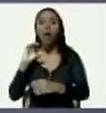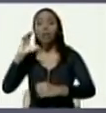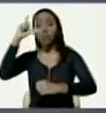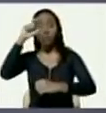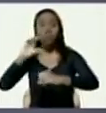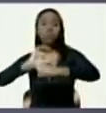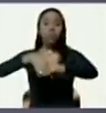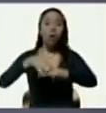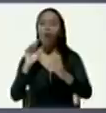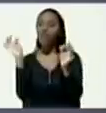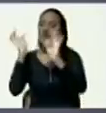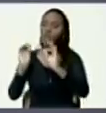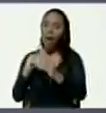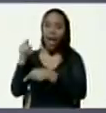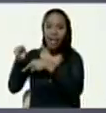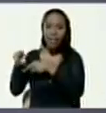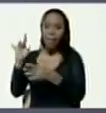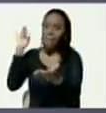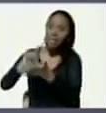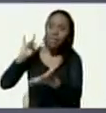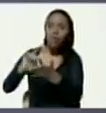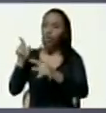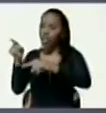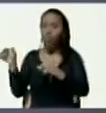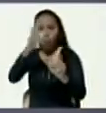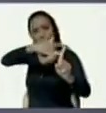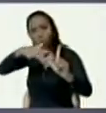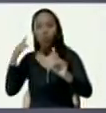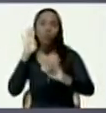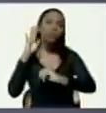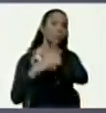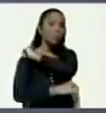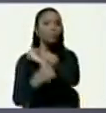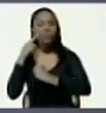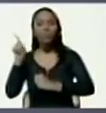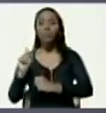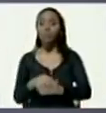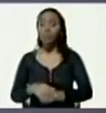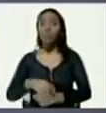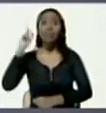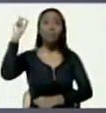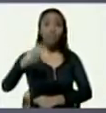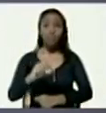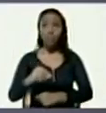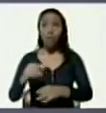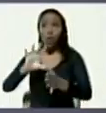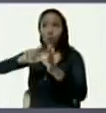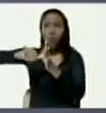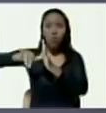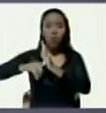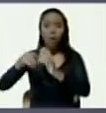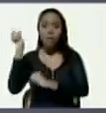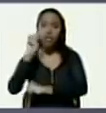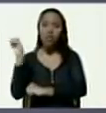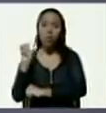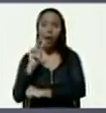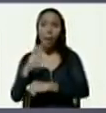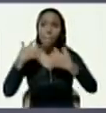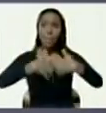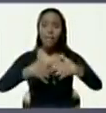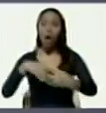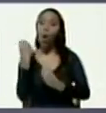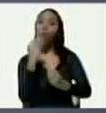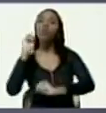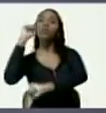que forma parte de esta trama de corrupción, precisamente en la que también le han sido robados a Venezuela empresas como